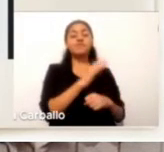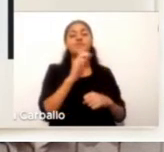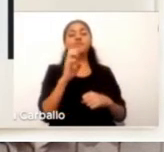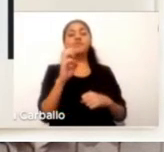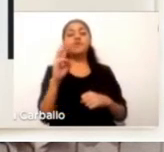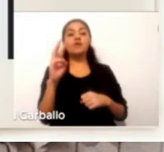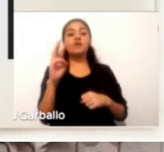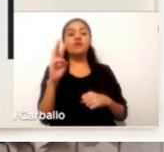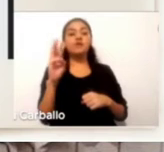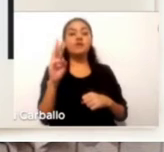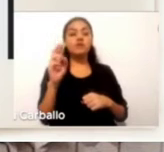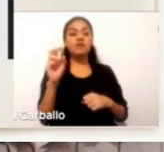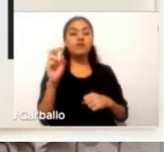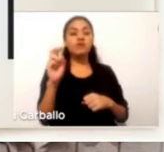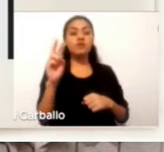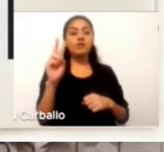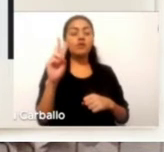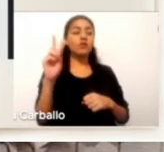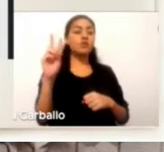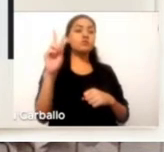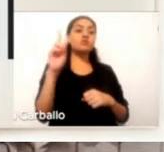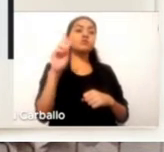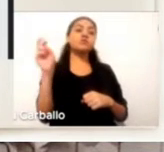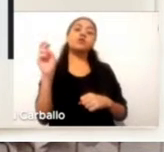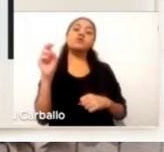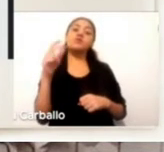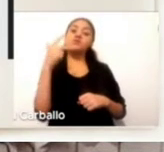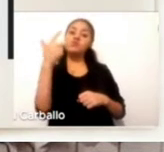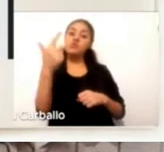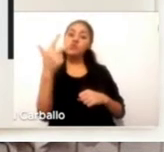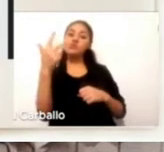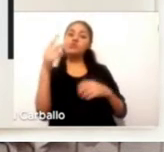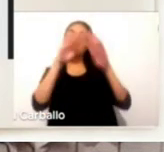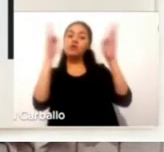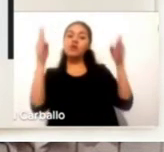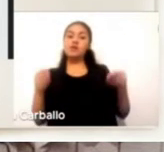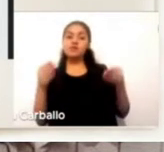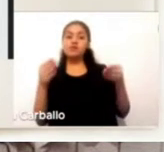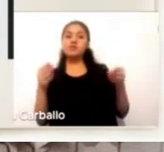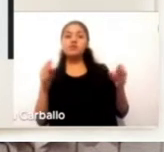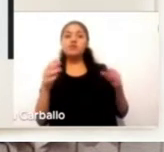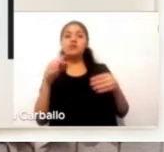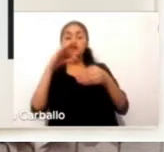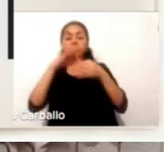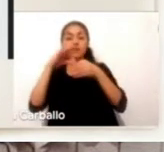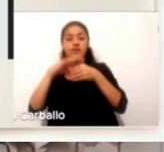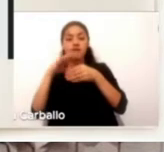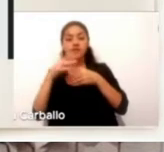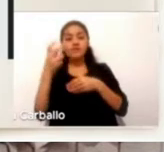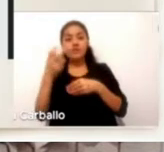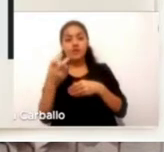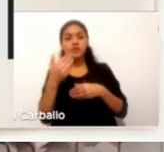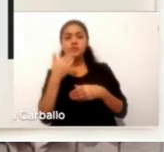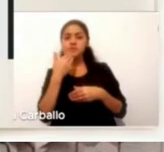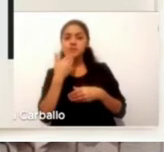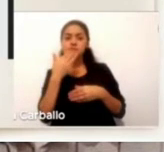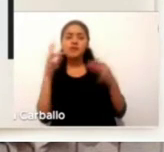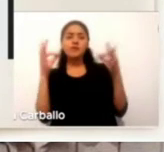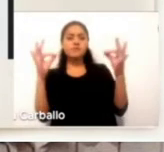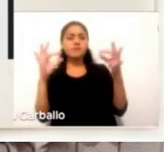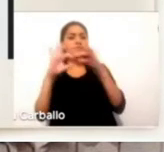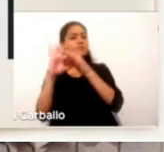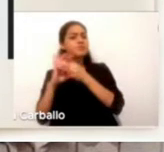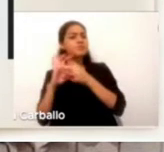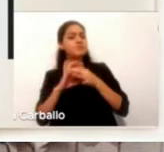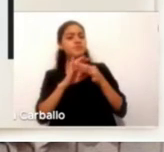infundado el agravio de mérito, toda vez que los rubros fundamentales coinciden de manera plena en cada una de las actas respectivas,